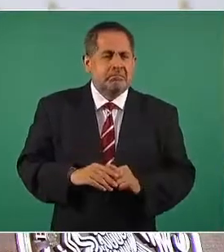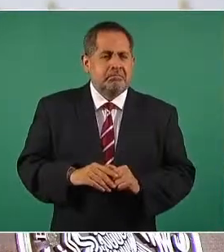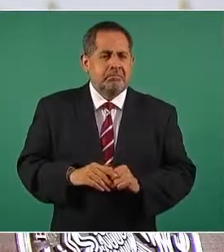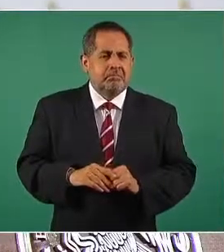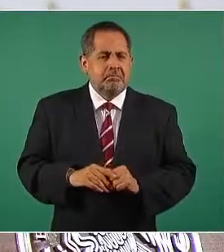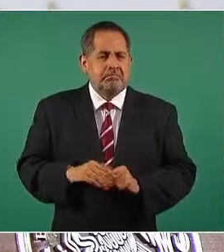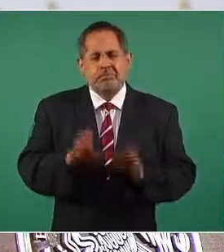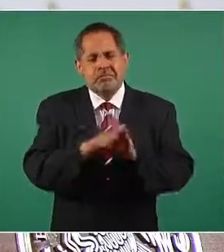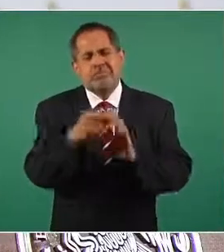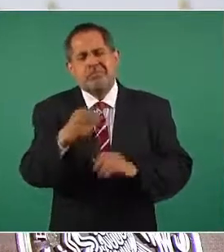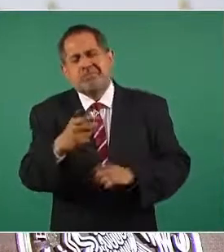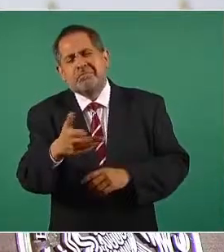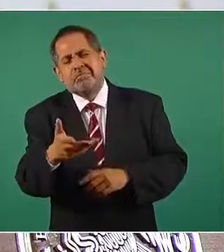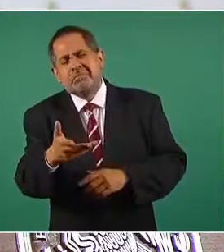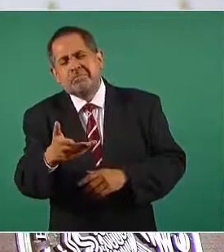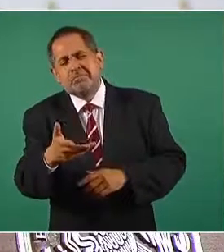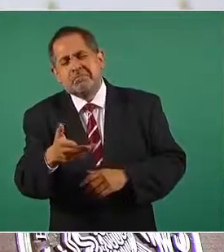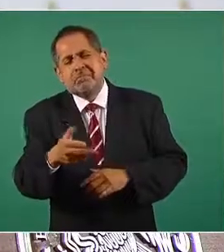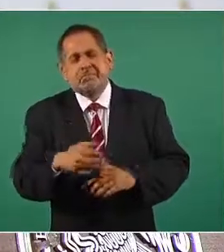¿cómo se llama?